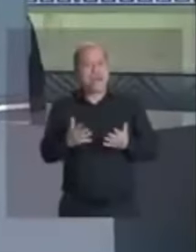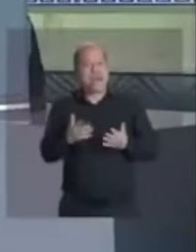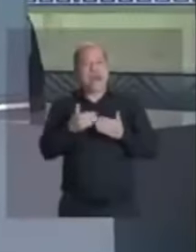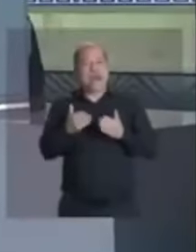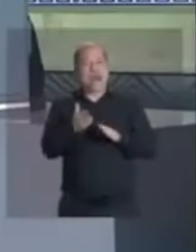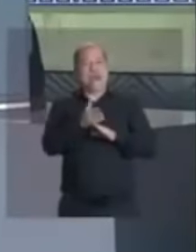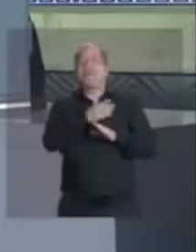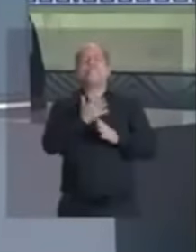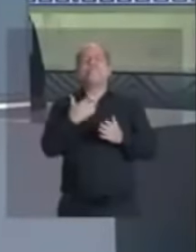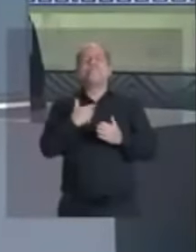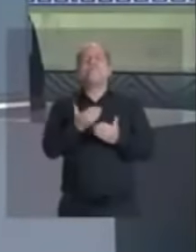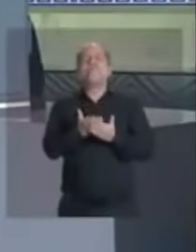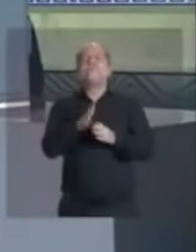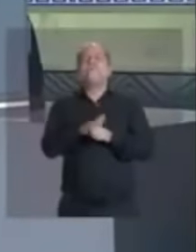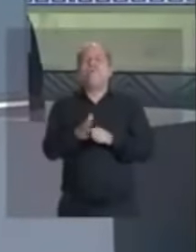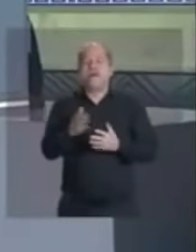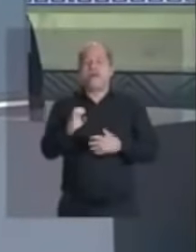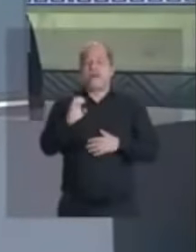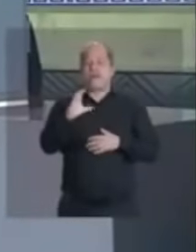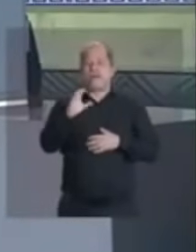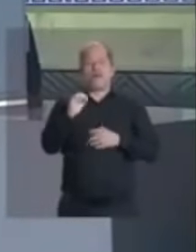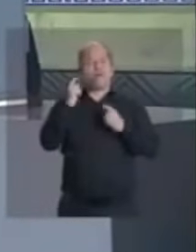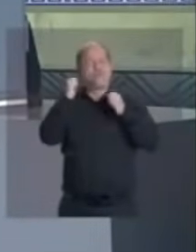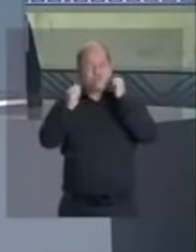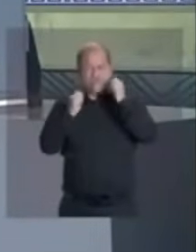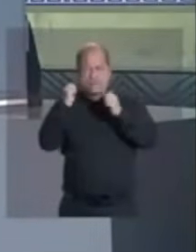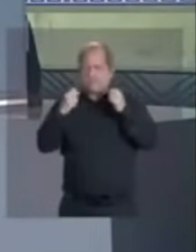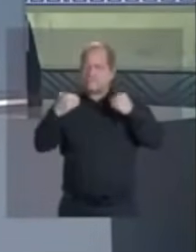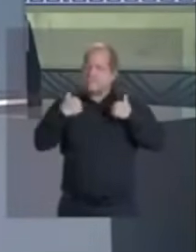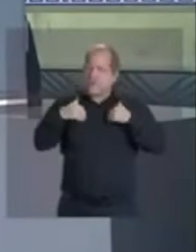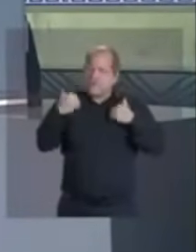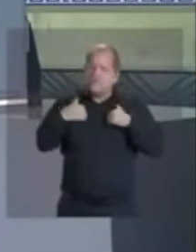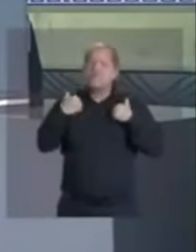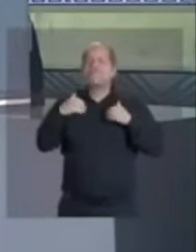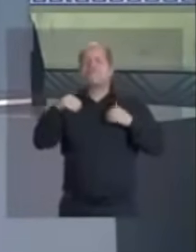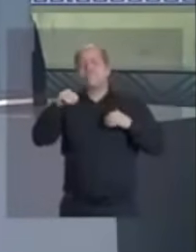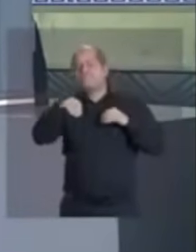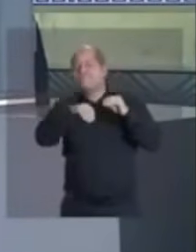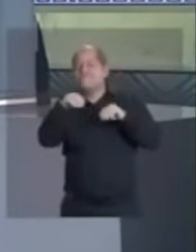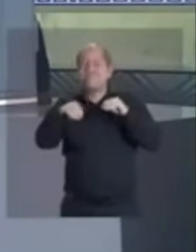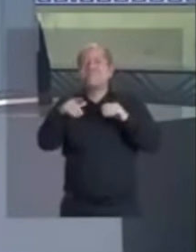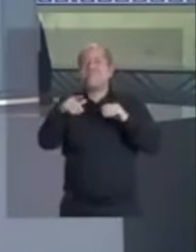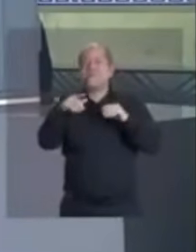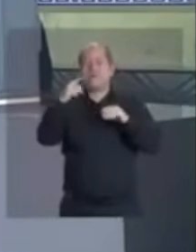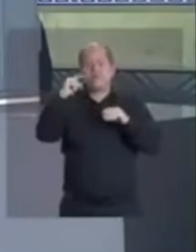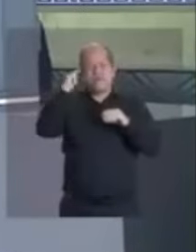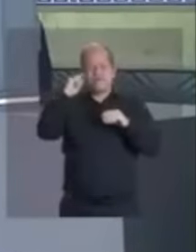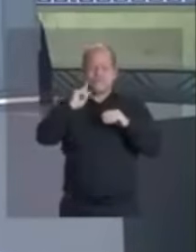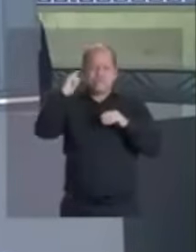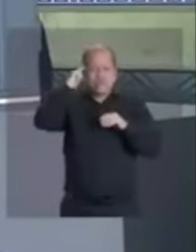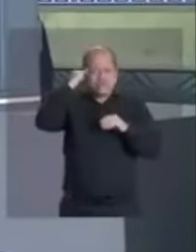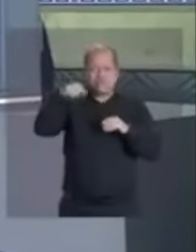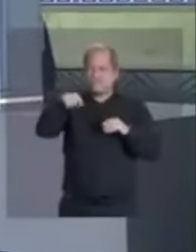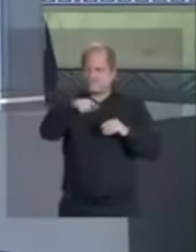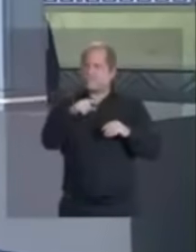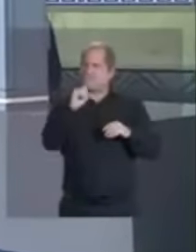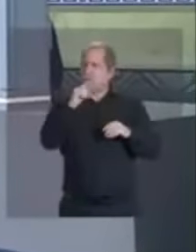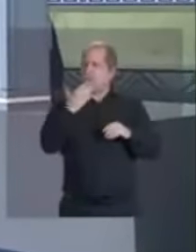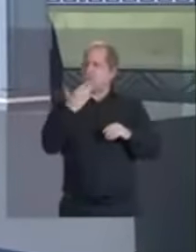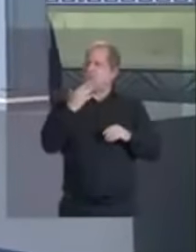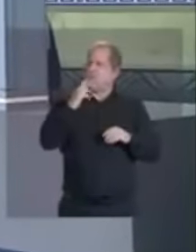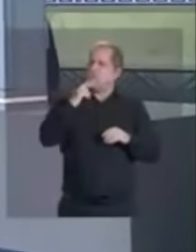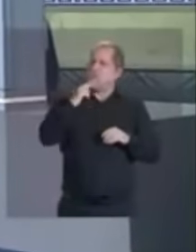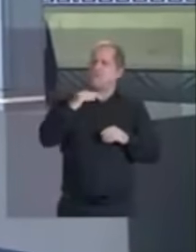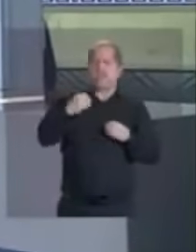¿Qué hicimos? Proyectos productivos para mujeres. El POPMI, a las mujeres les fue bien en Chiapas. 28